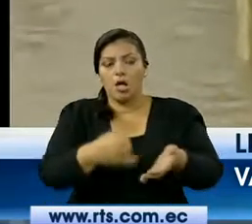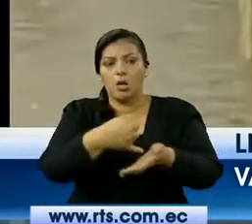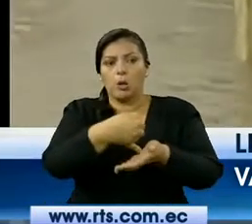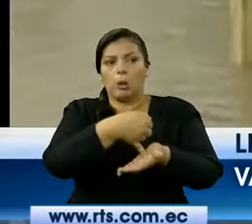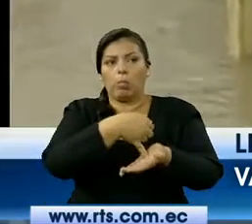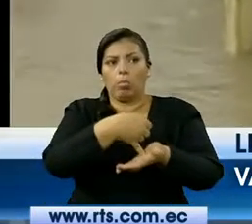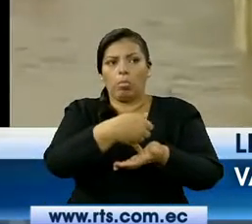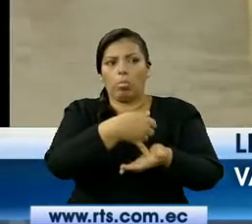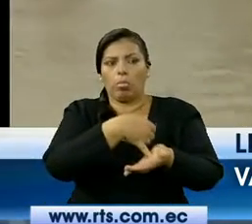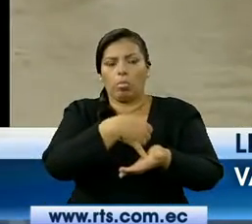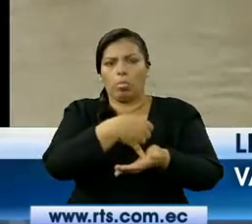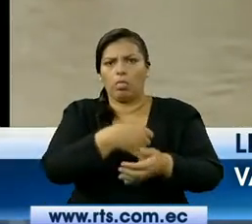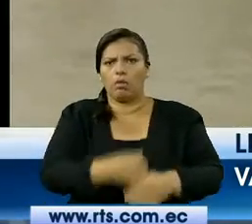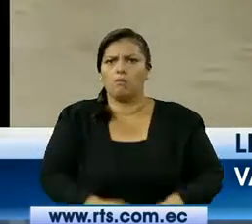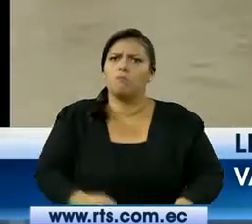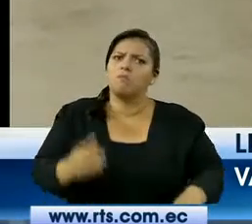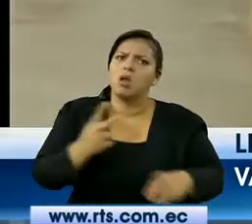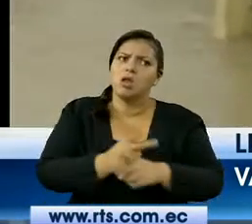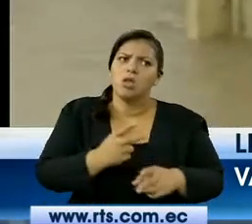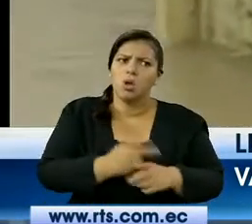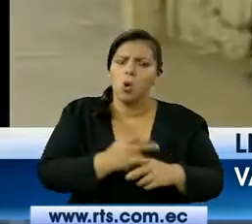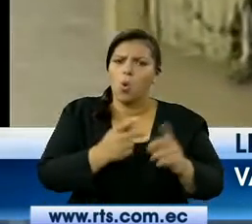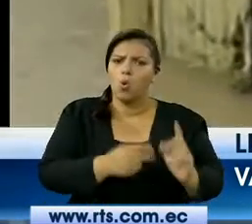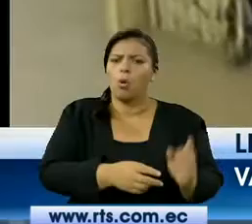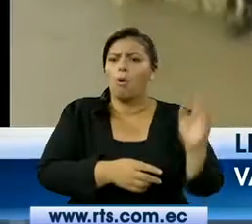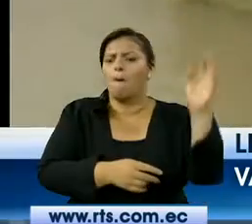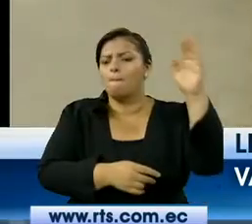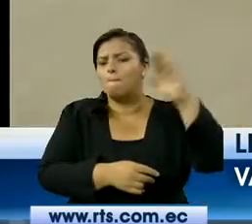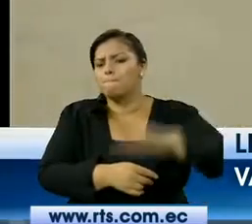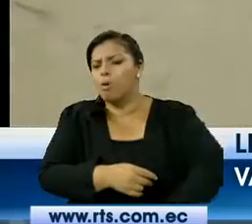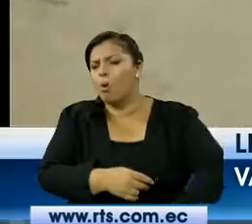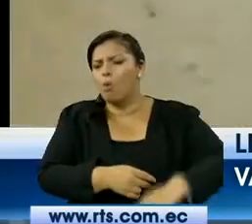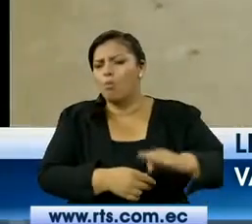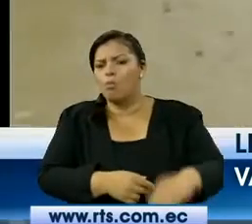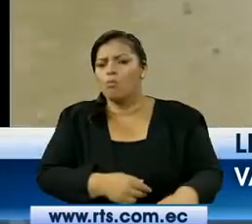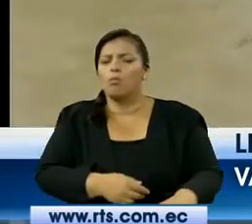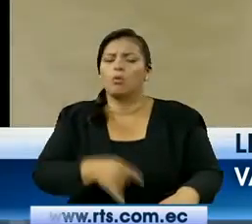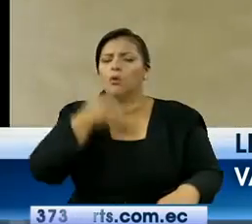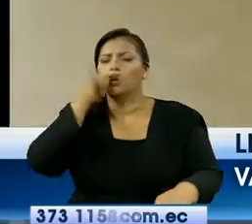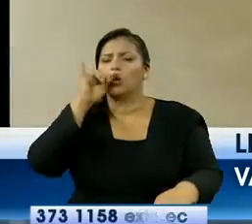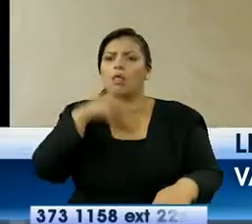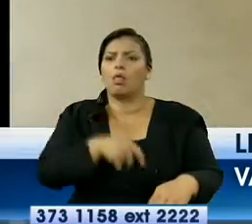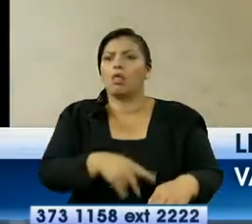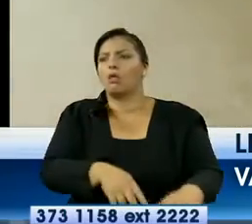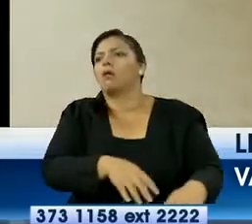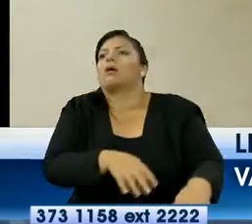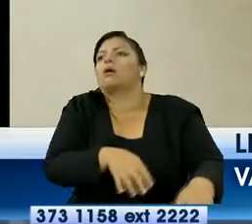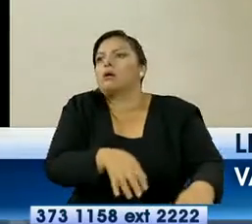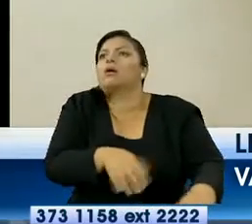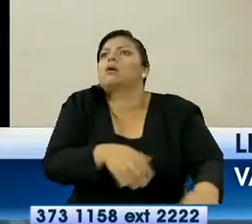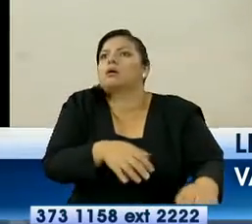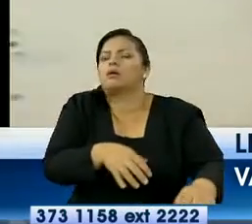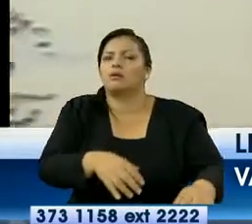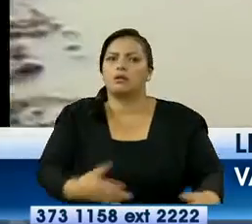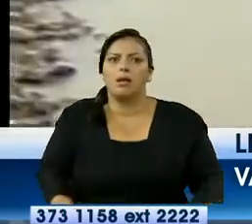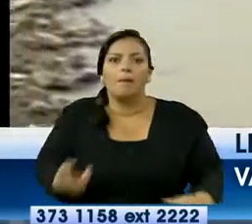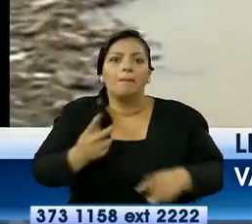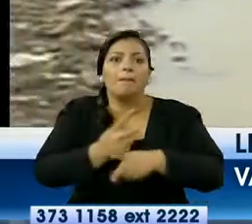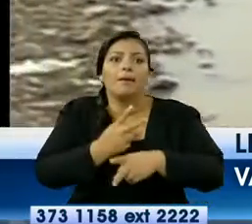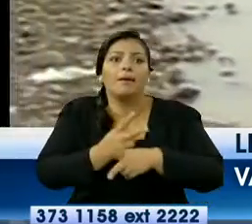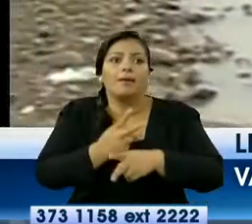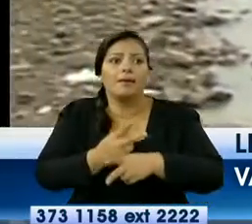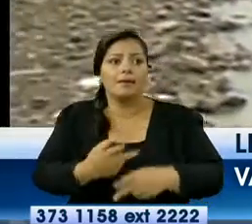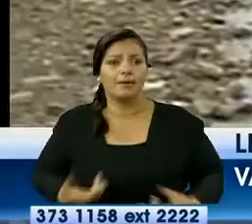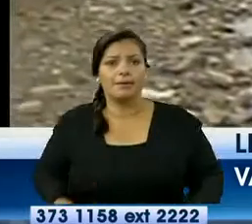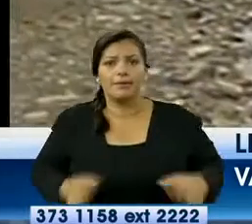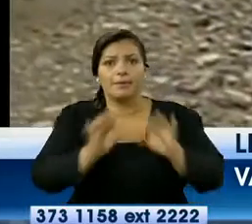puede suceder algo, se puede caer y hay corriente, y los niños pasan por aquí, nos puede coger la corriente. Queremos la ayuda de la empresa eléctrica que suba más arriba esos medidores. Demasiado